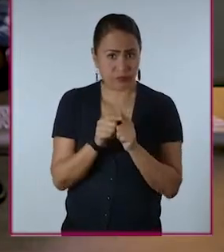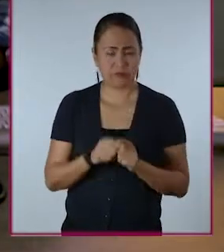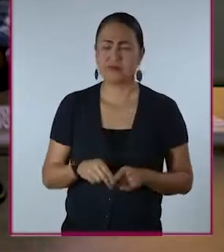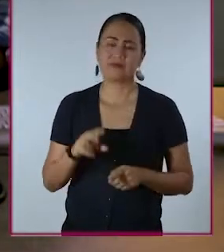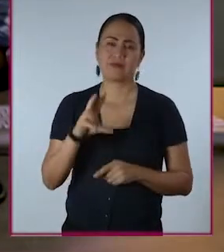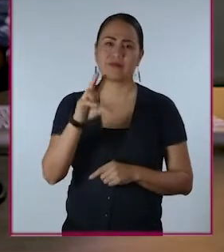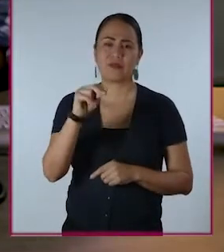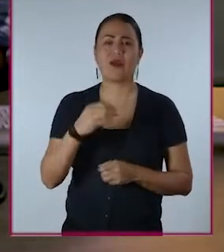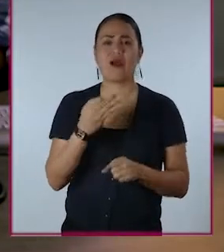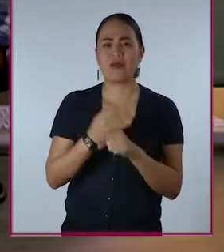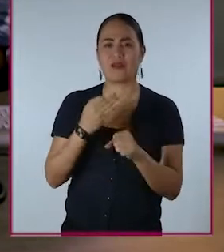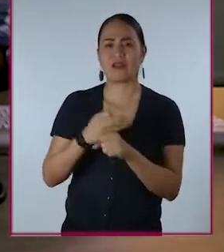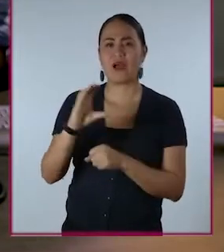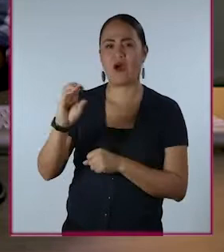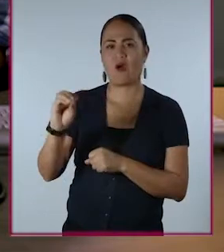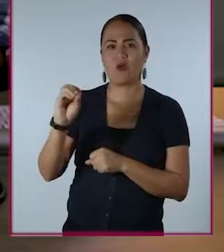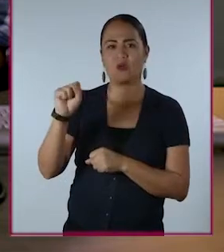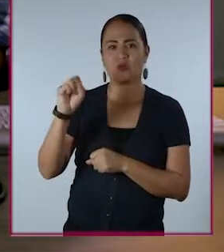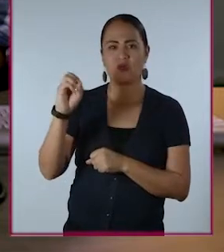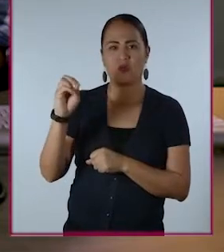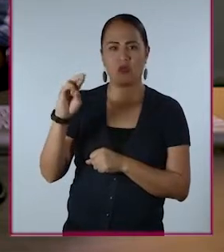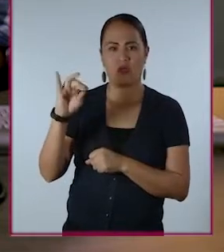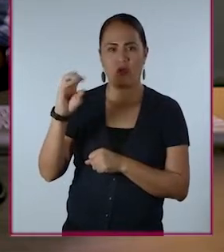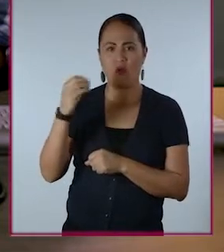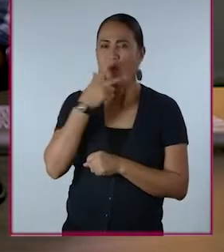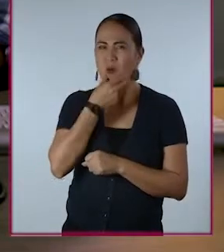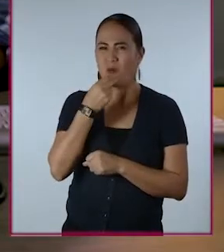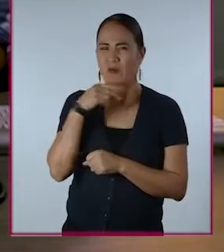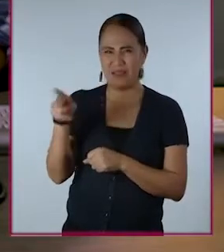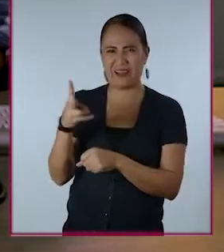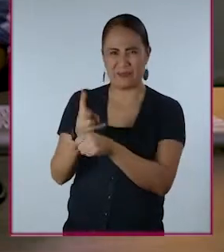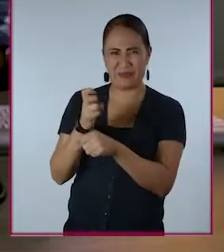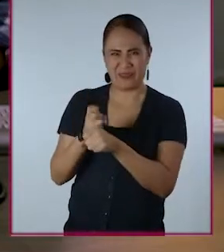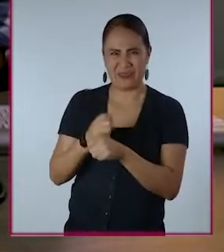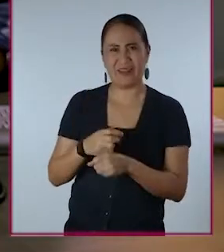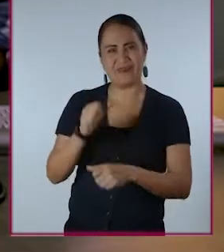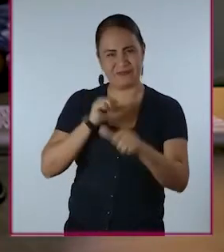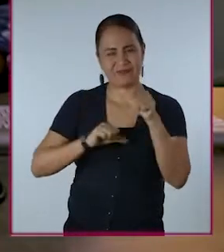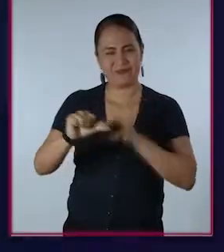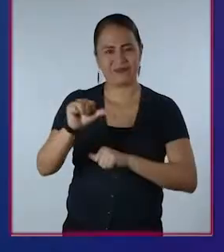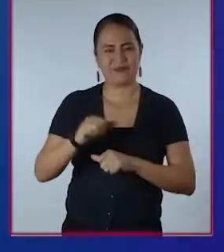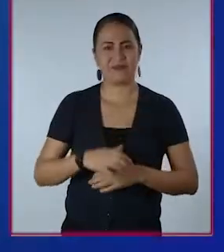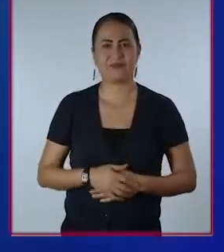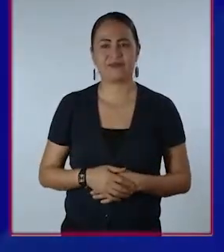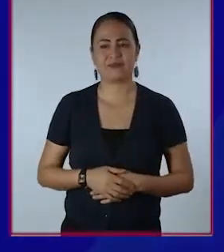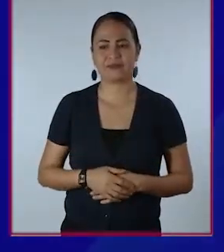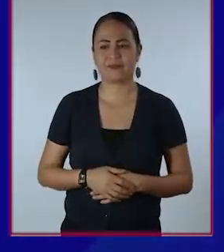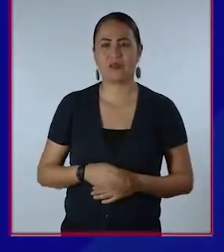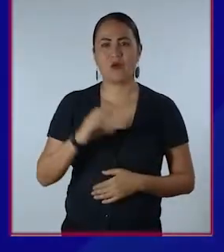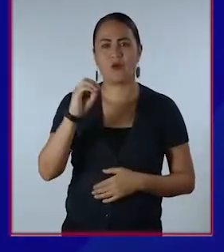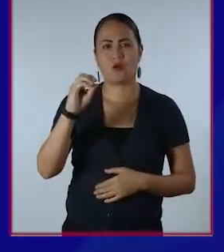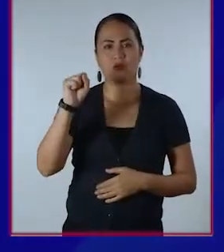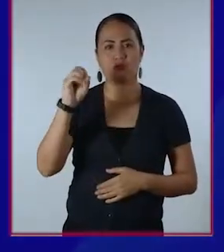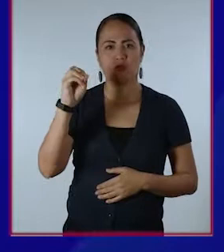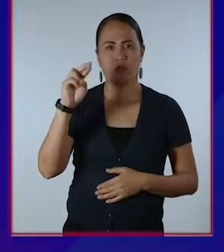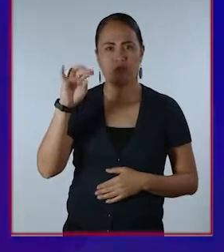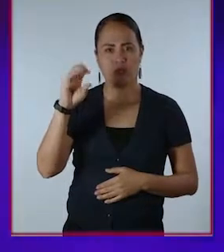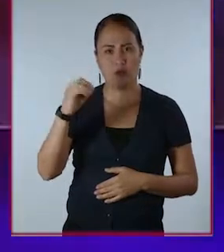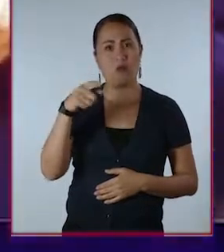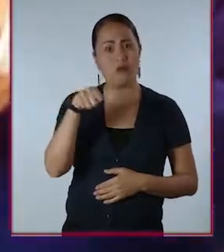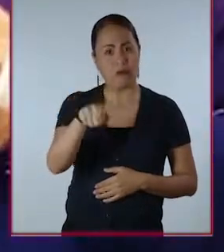nos va a platicar Fernando Osorio, nuestro invitado especial. Perfecto, vamos con él. Fernando Osorio Alarcón